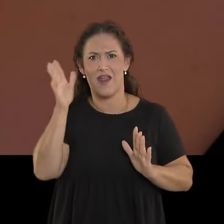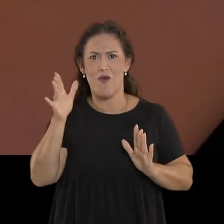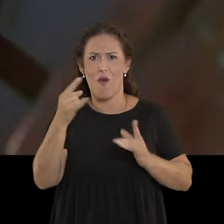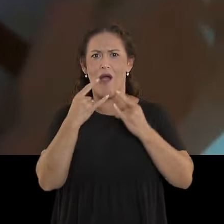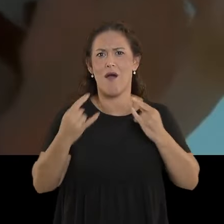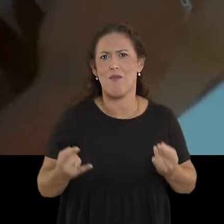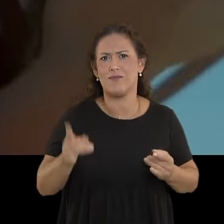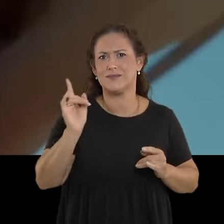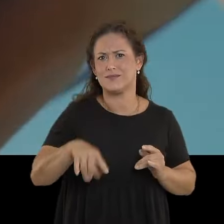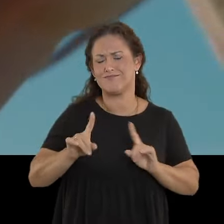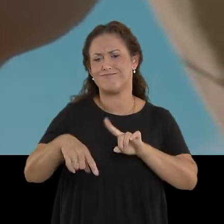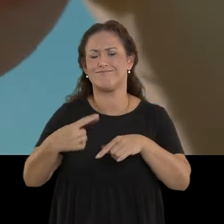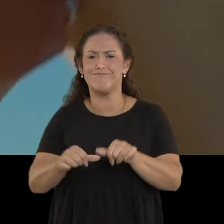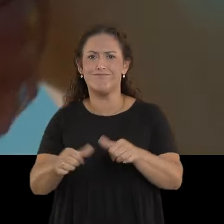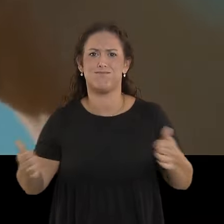verano.